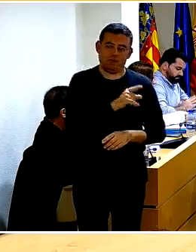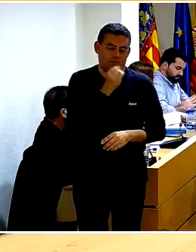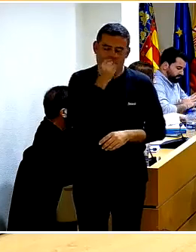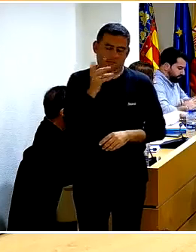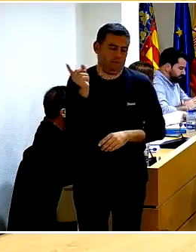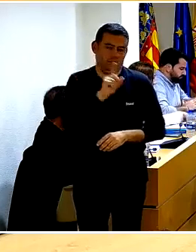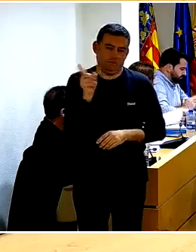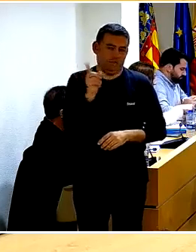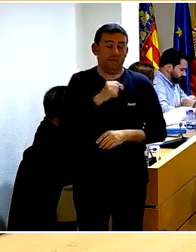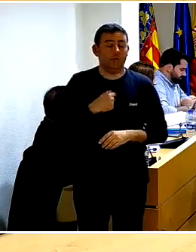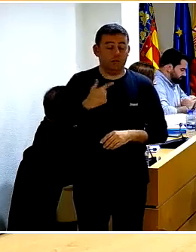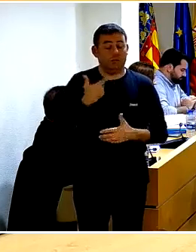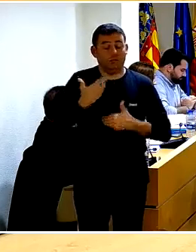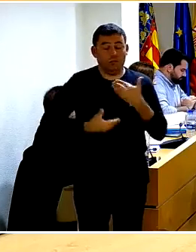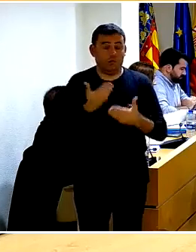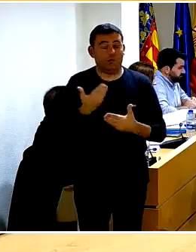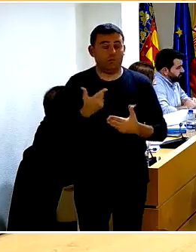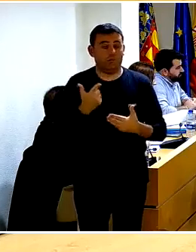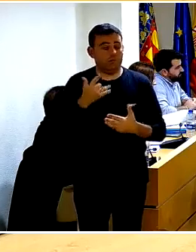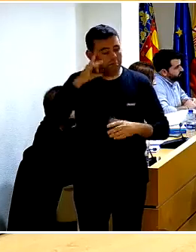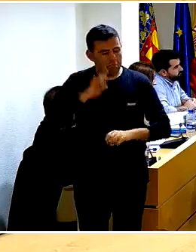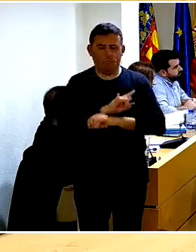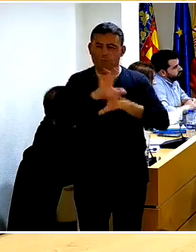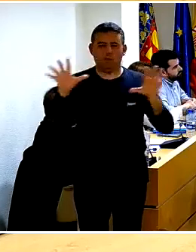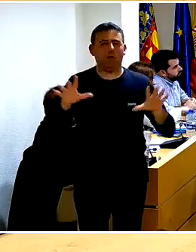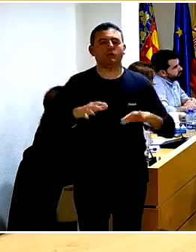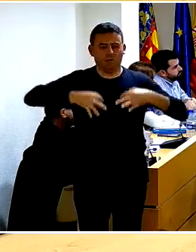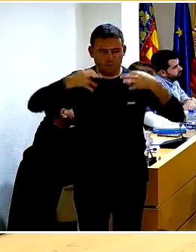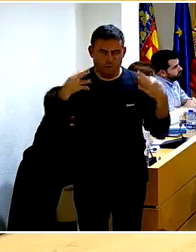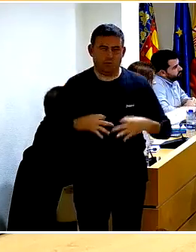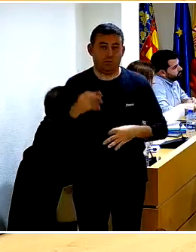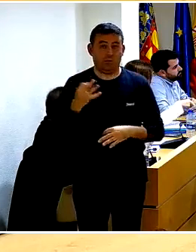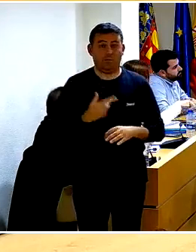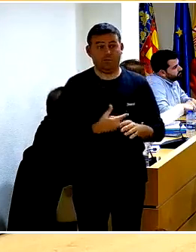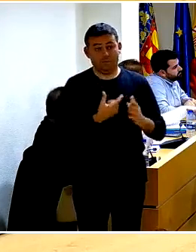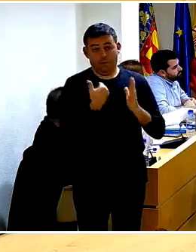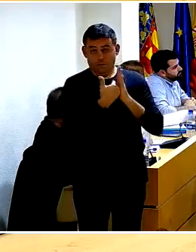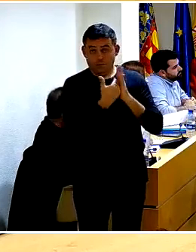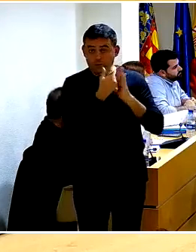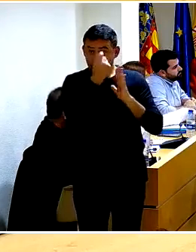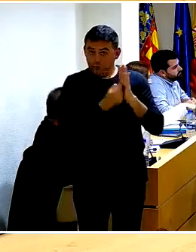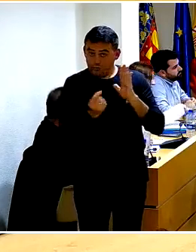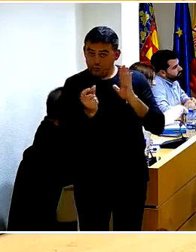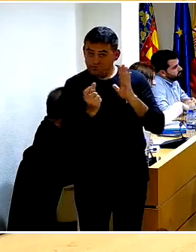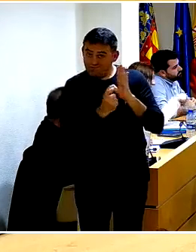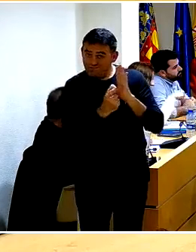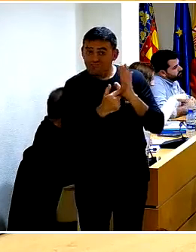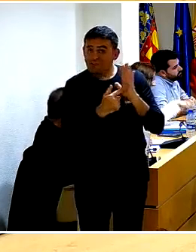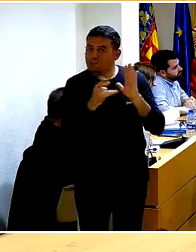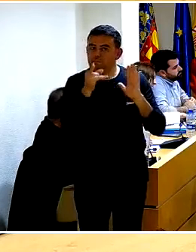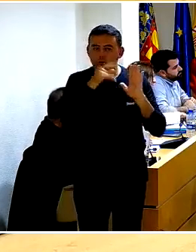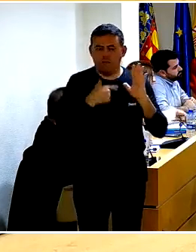convencidos, de que efectivamente nuestro voto es un voto reflexivo, analítico, analizado y estudiado. Es un mal